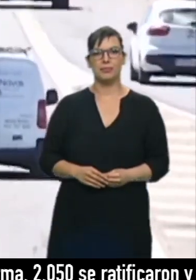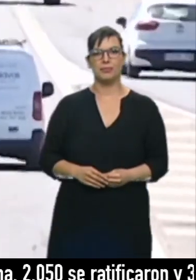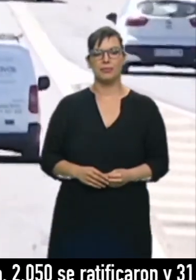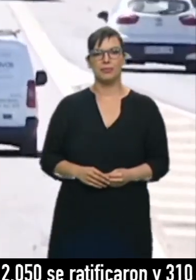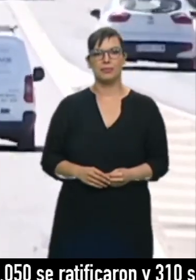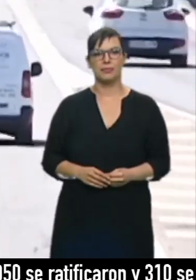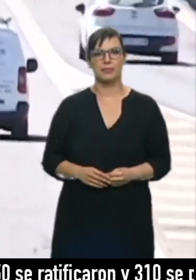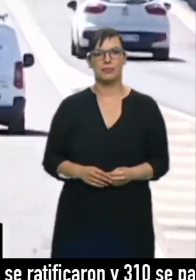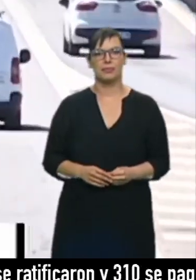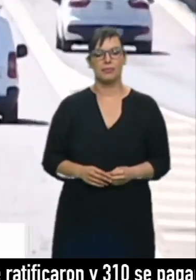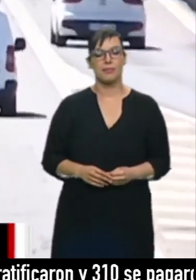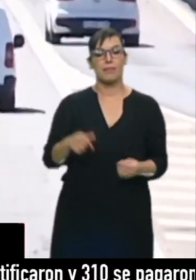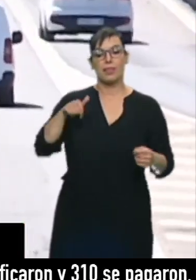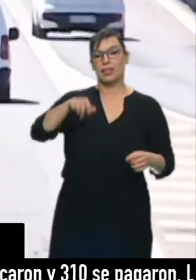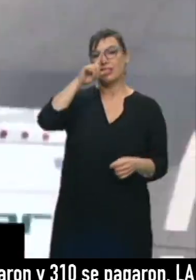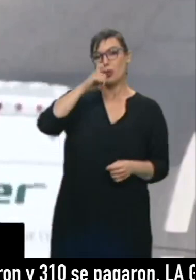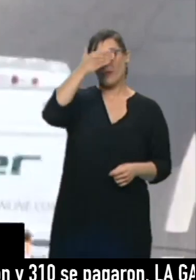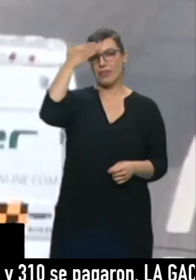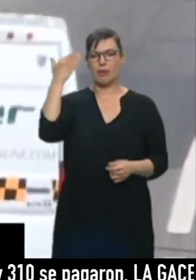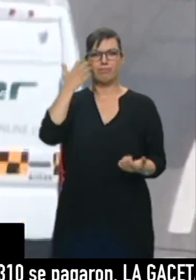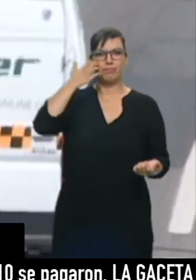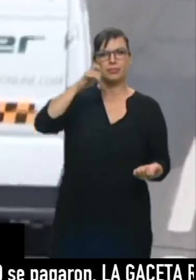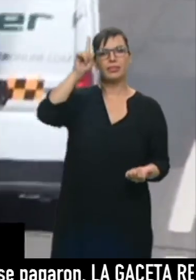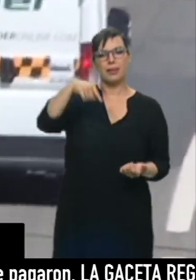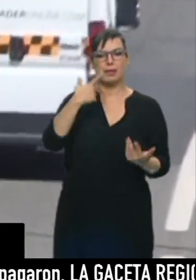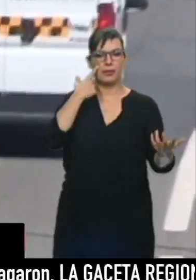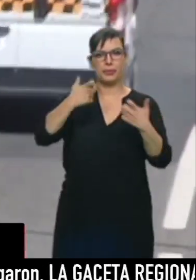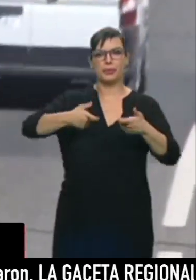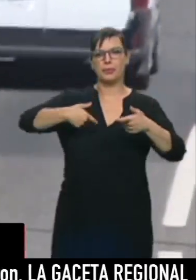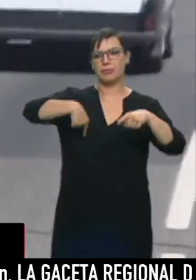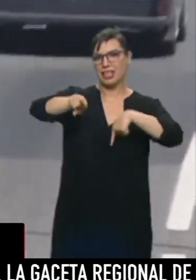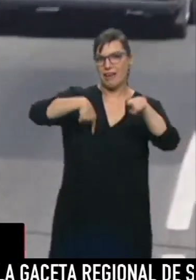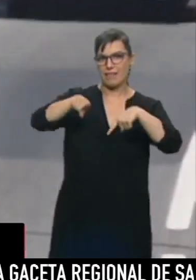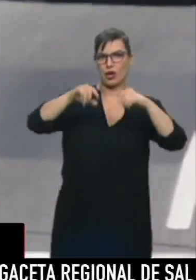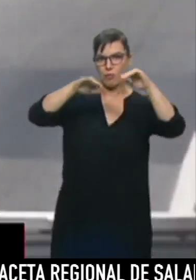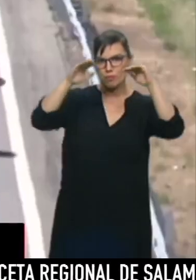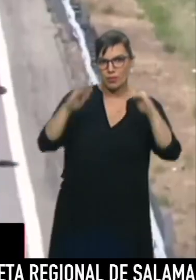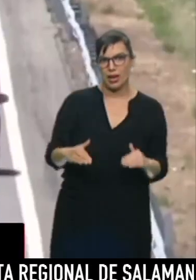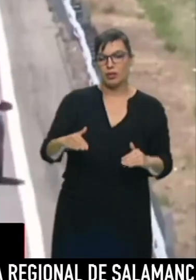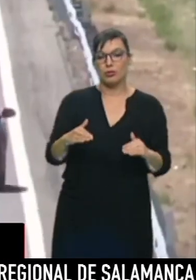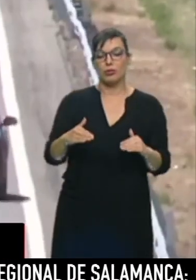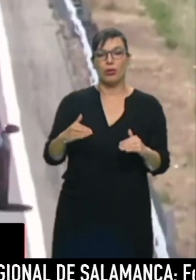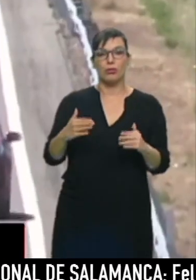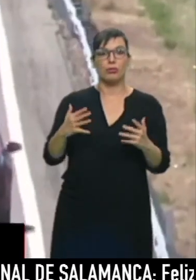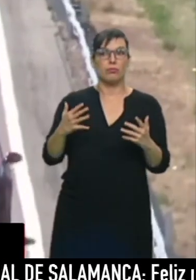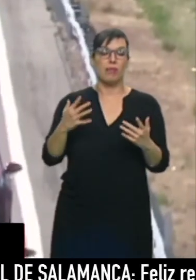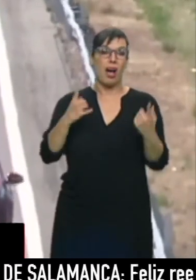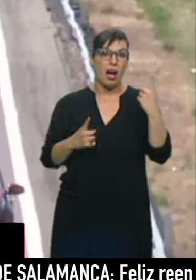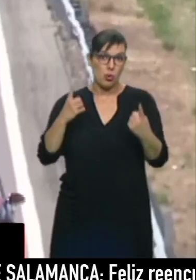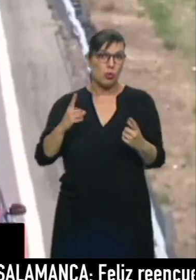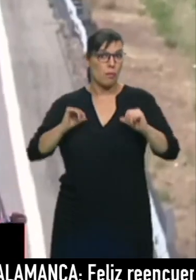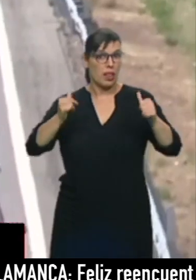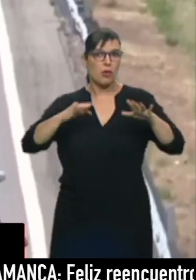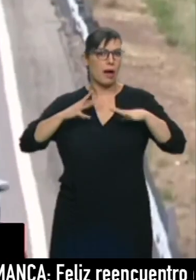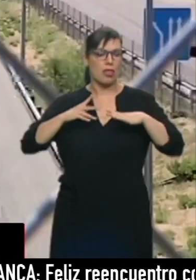Está siendo un verano atípico y eso se nota también en las carreteras. Hay menos tráfico de vehículos, a pesar de que muchos han iniciado ya sus